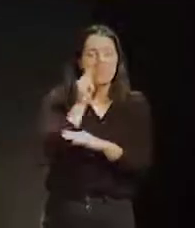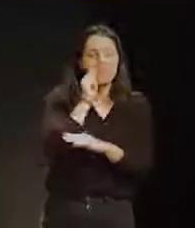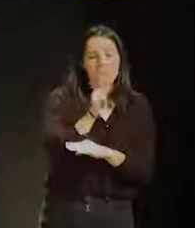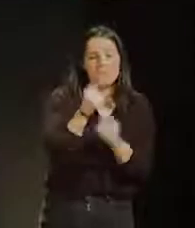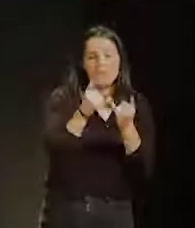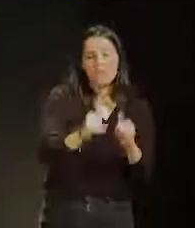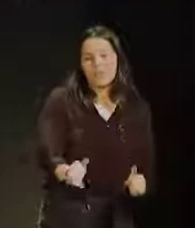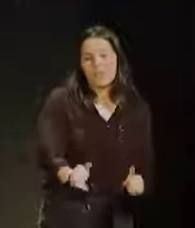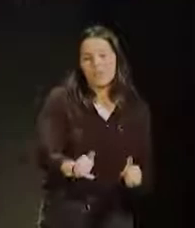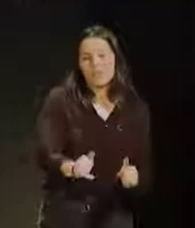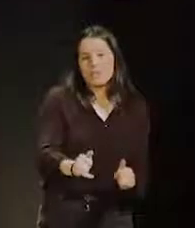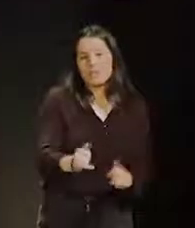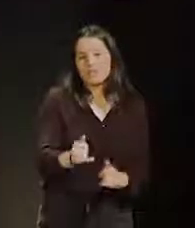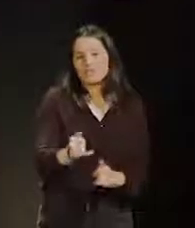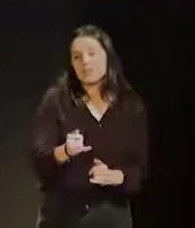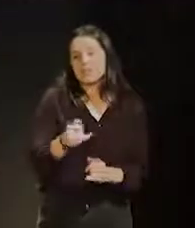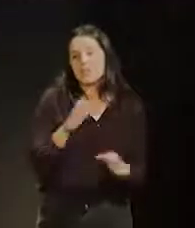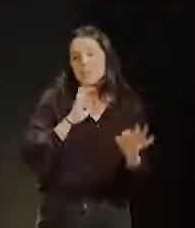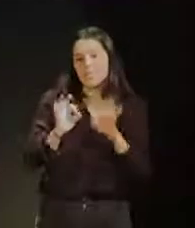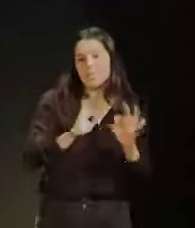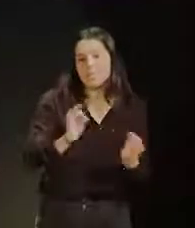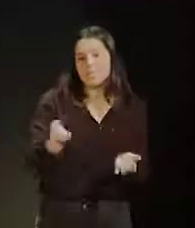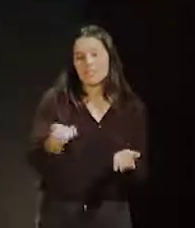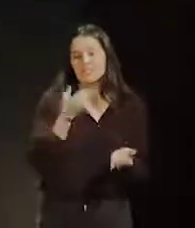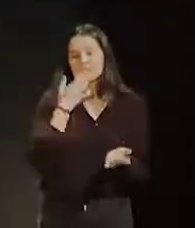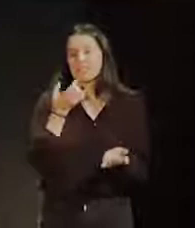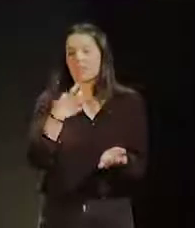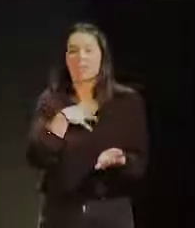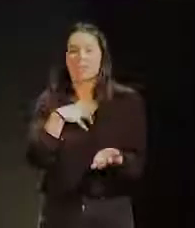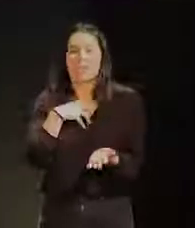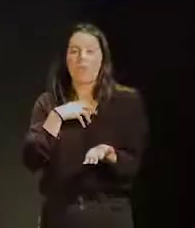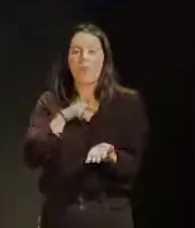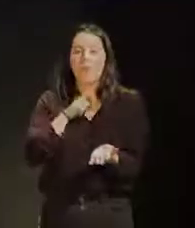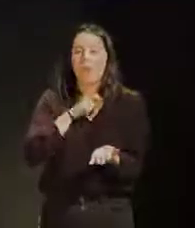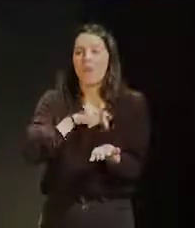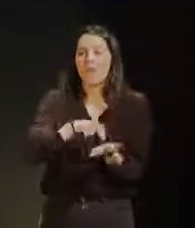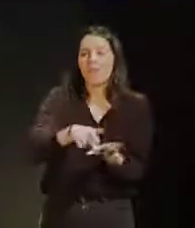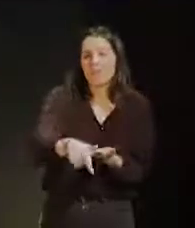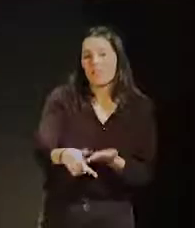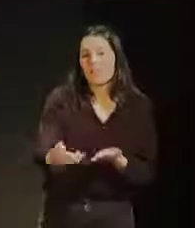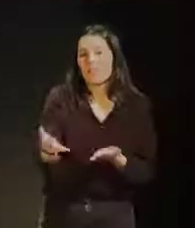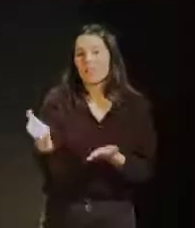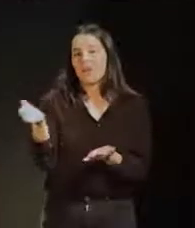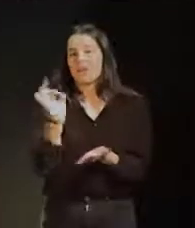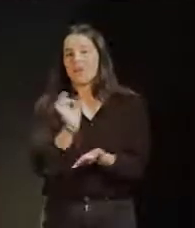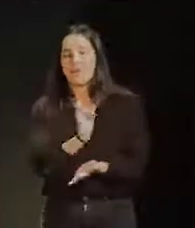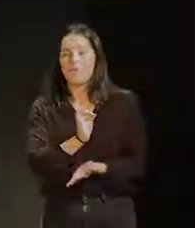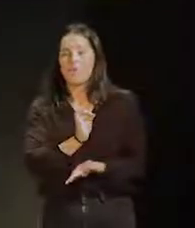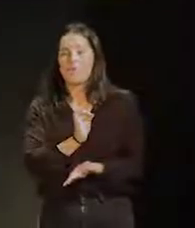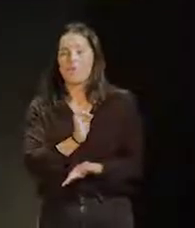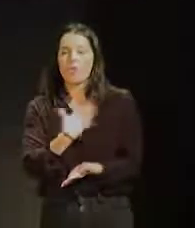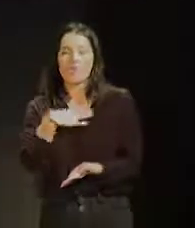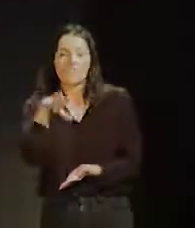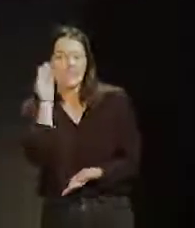si él no va a caminar o no va? No voy a perder ni dinero